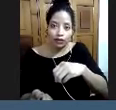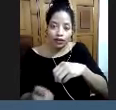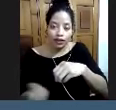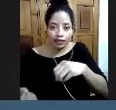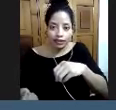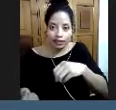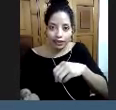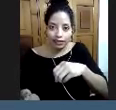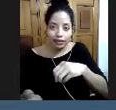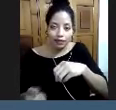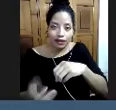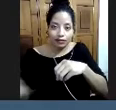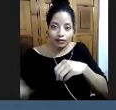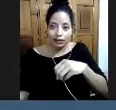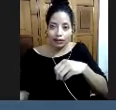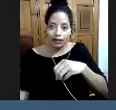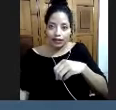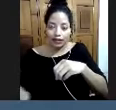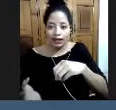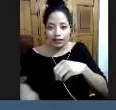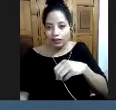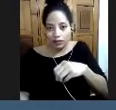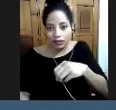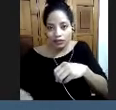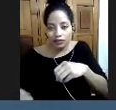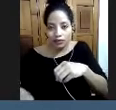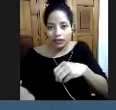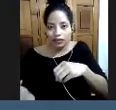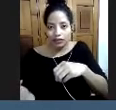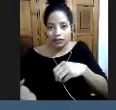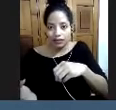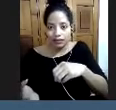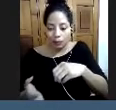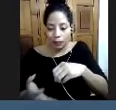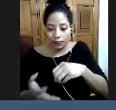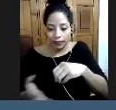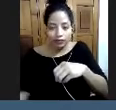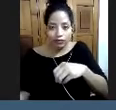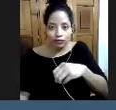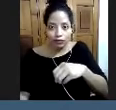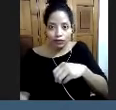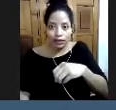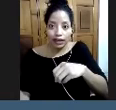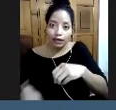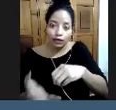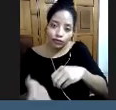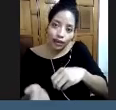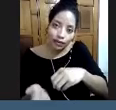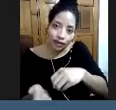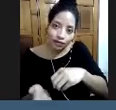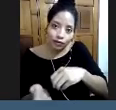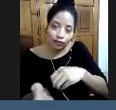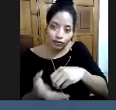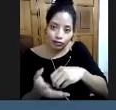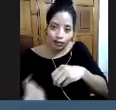teléfono inteligente para que se pueda conectar. ¿Están surgiendo este tipo de iniciativas dentro de sus comunidades o